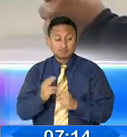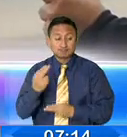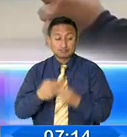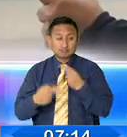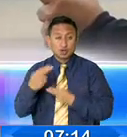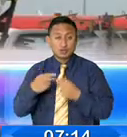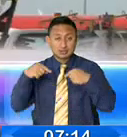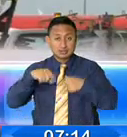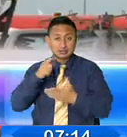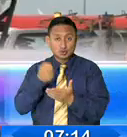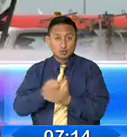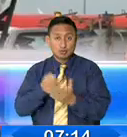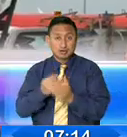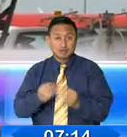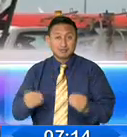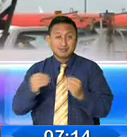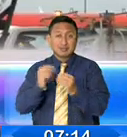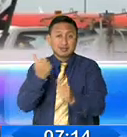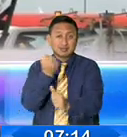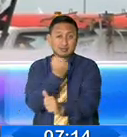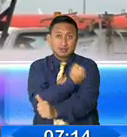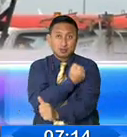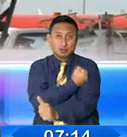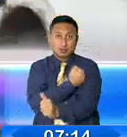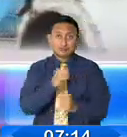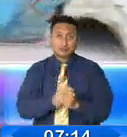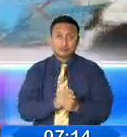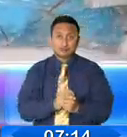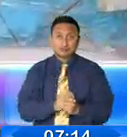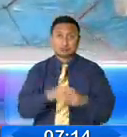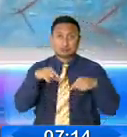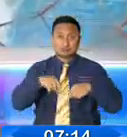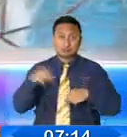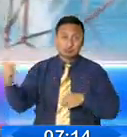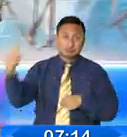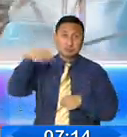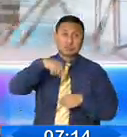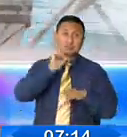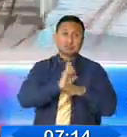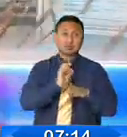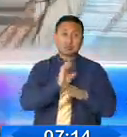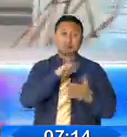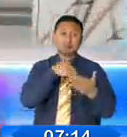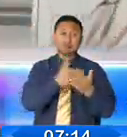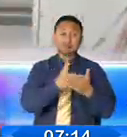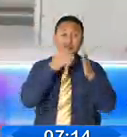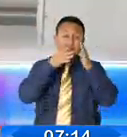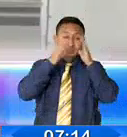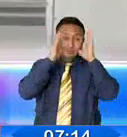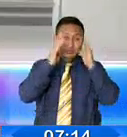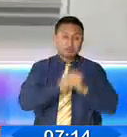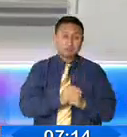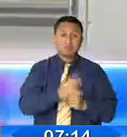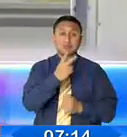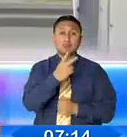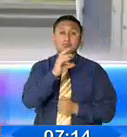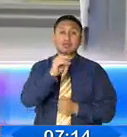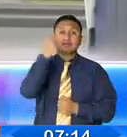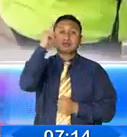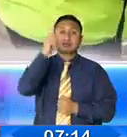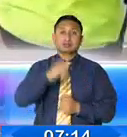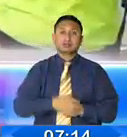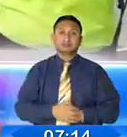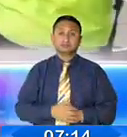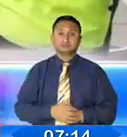la adquisición de las vacunas contra el COVID-19 lograrían que lleguen al país hasta diciembre de este año 20 millones de dosis, las